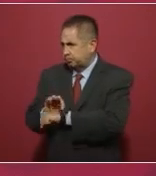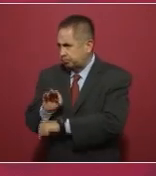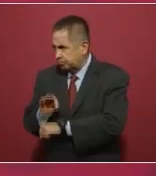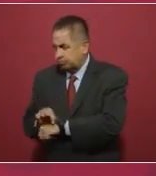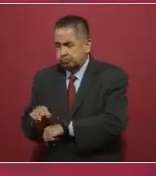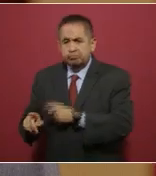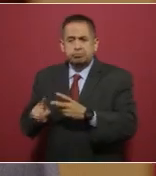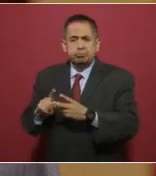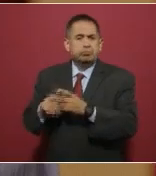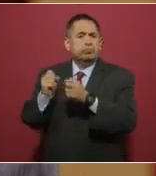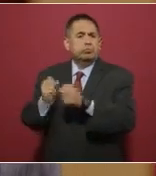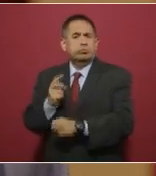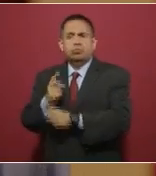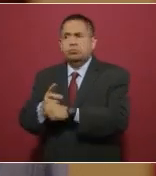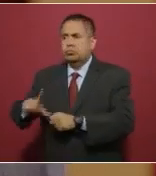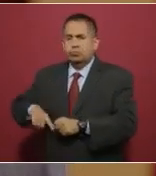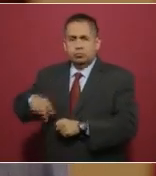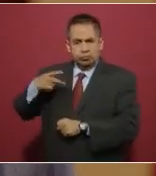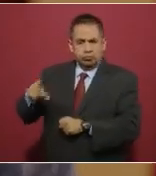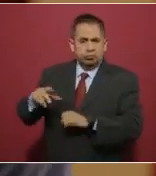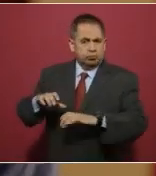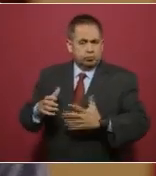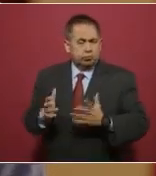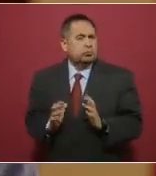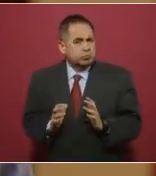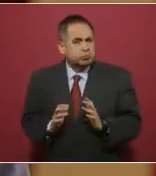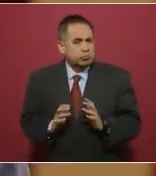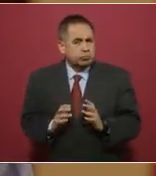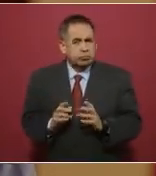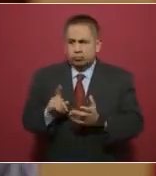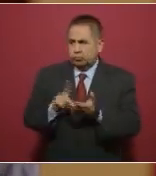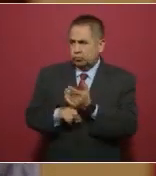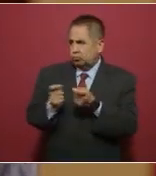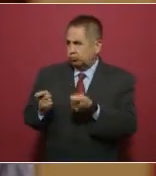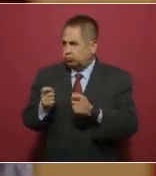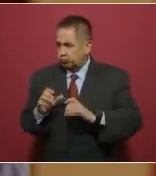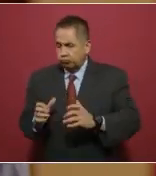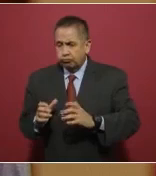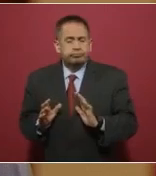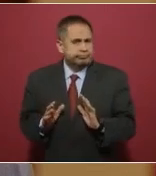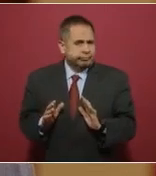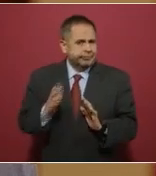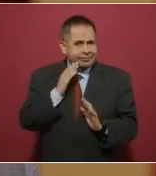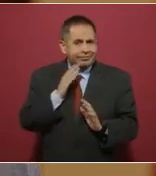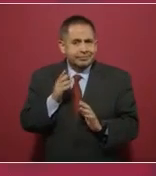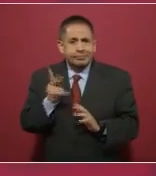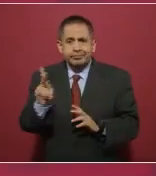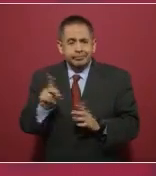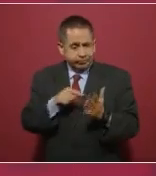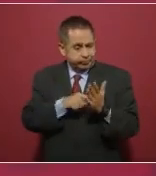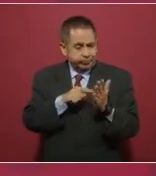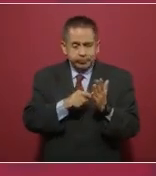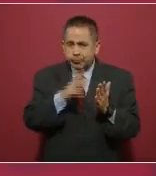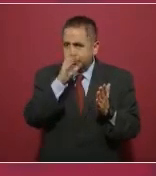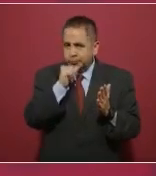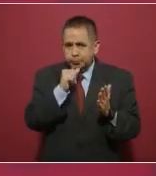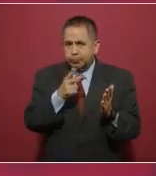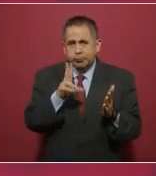la seguridad del Estado, la seguridad interior, pero no podían